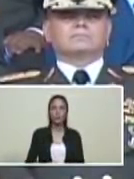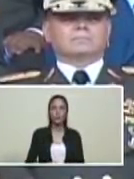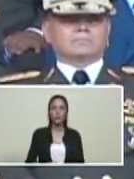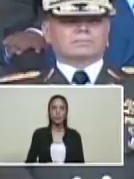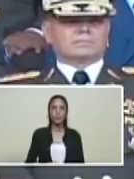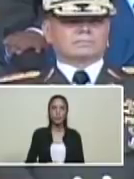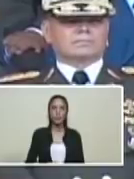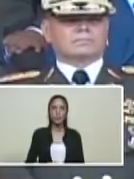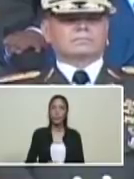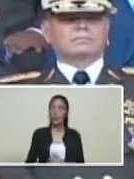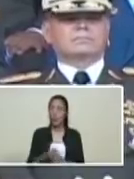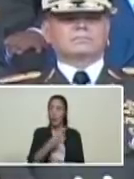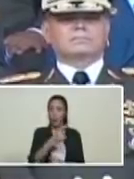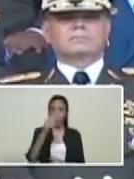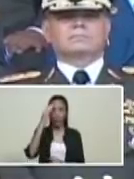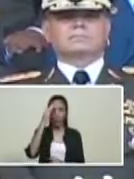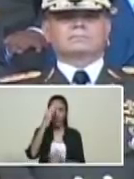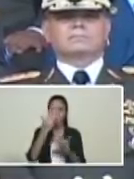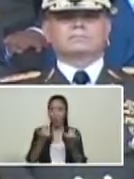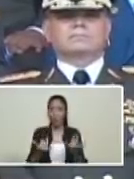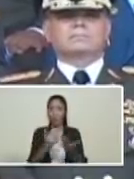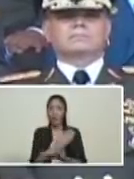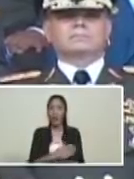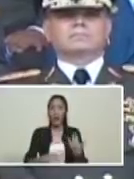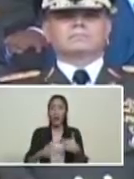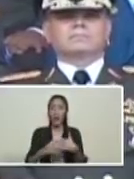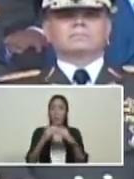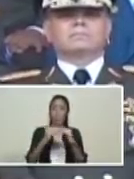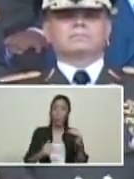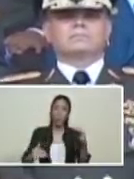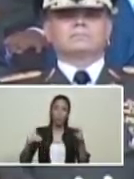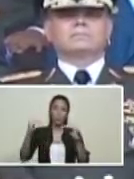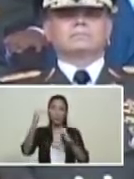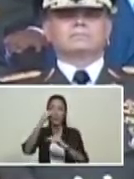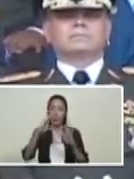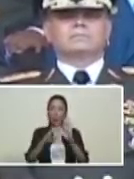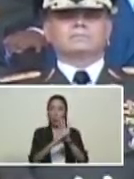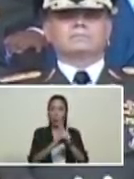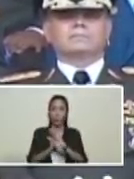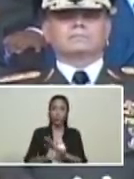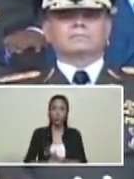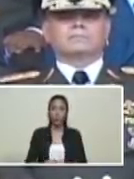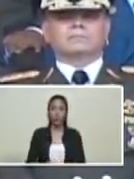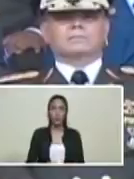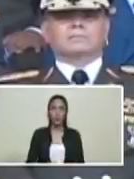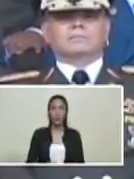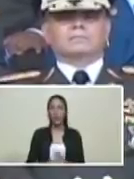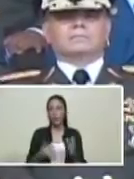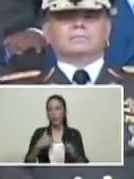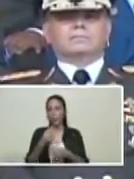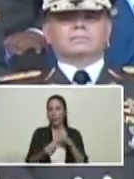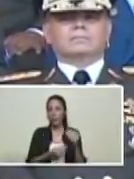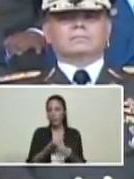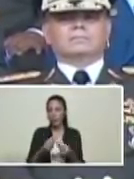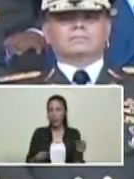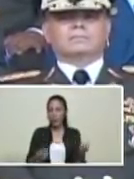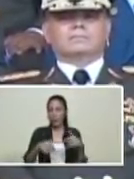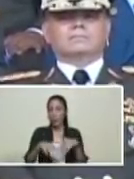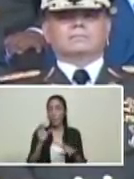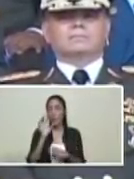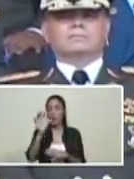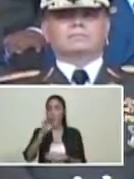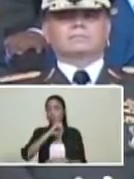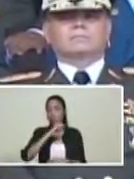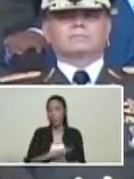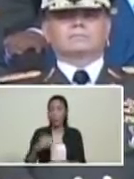que como ustedes saben es el máximo poder que una república puede activar en su historia